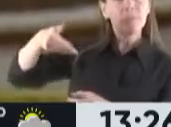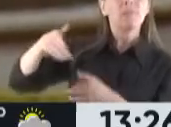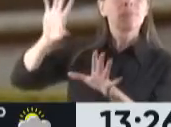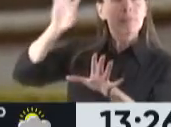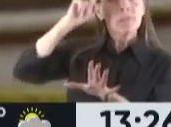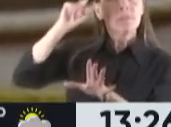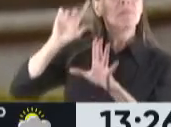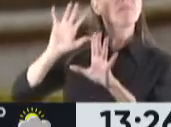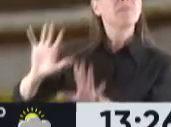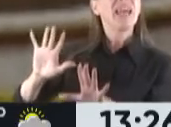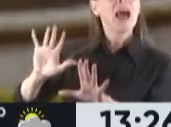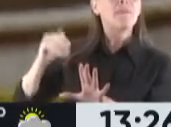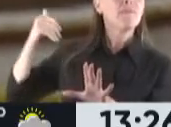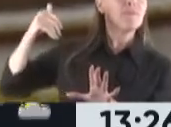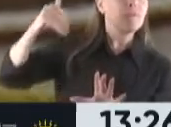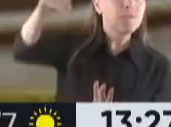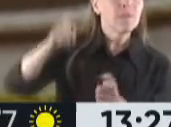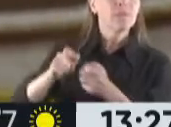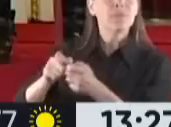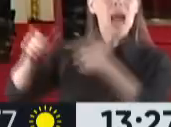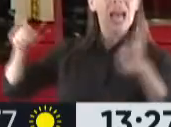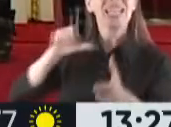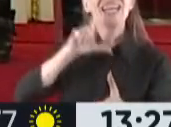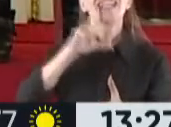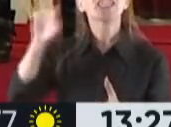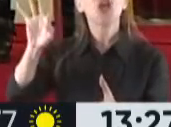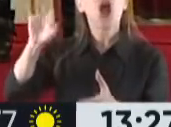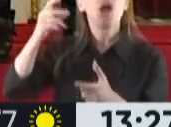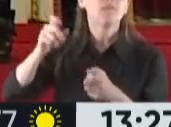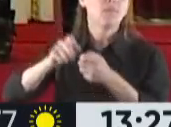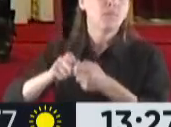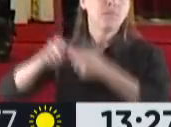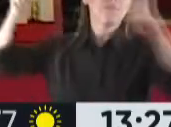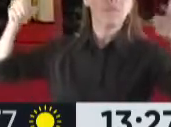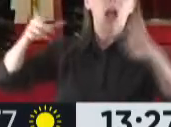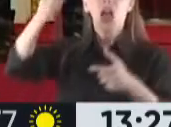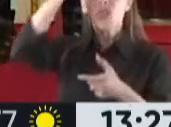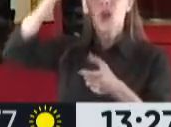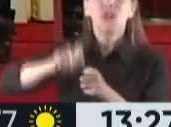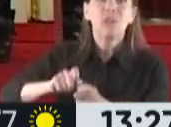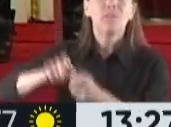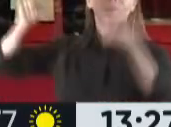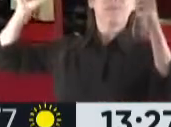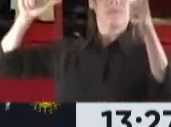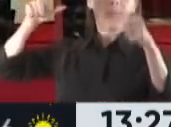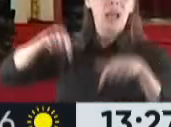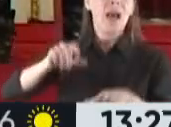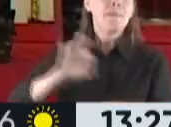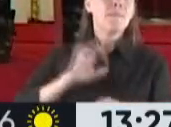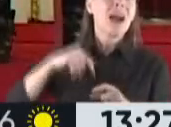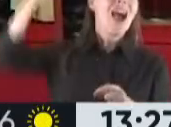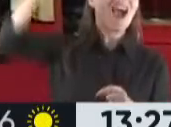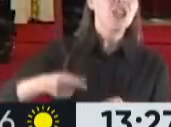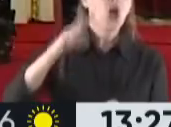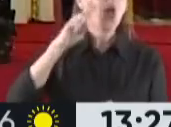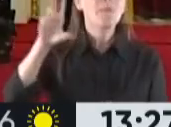espera que crezca 12 veces para 2030. Será 12 veces lo que es hoy en 2030 por los factores